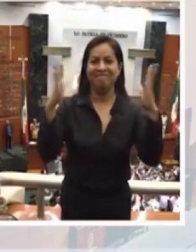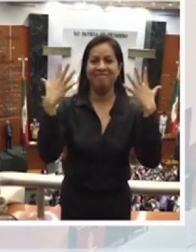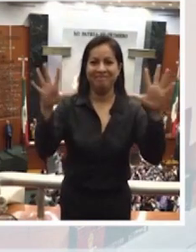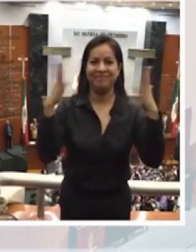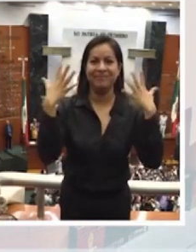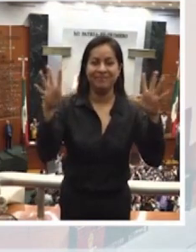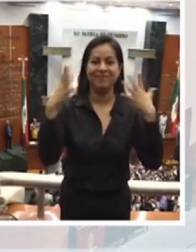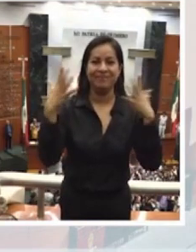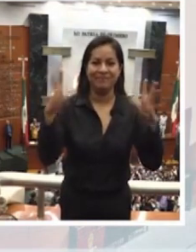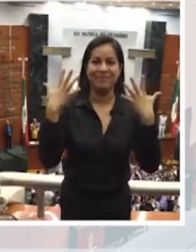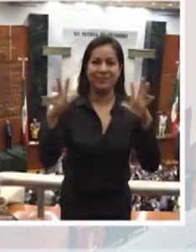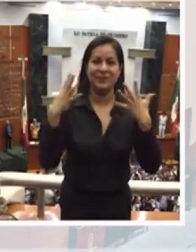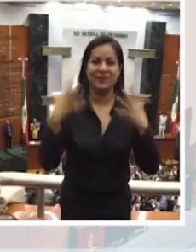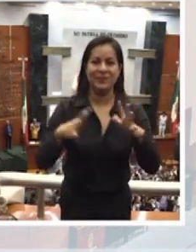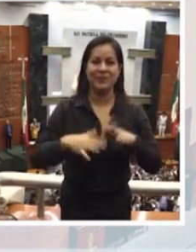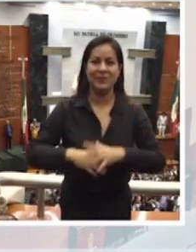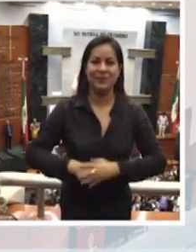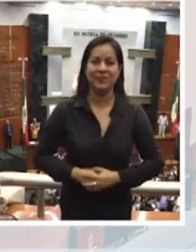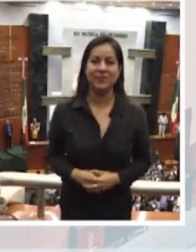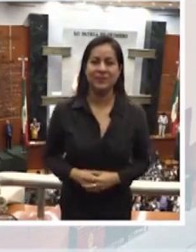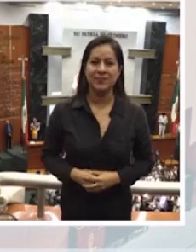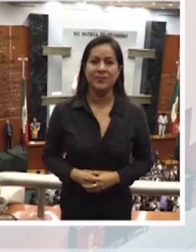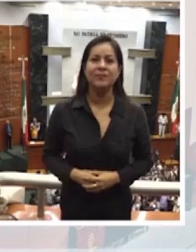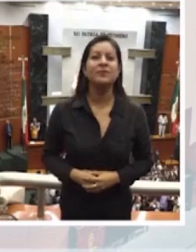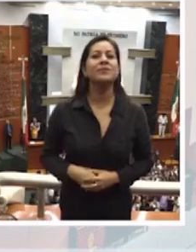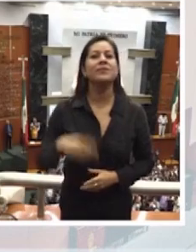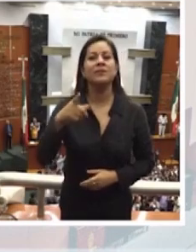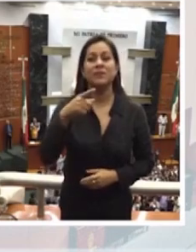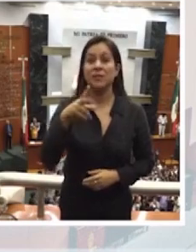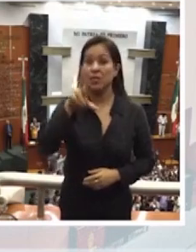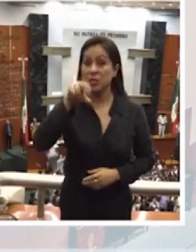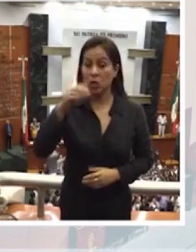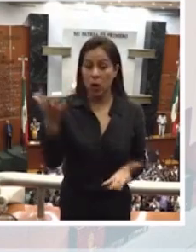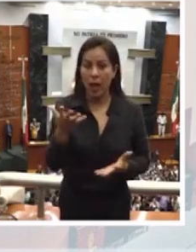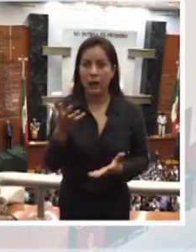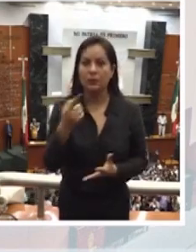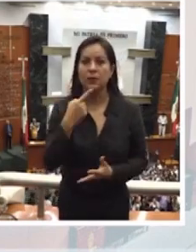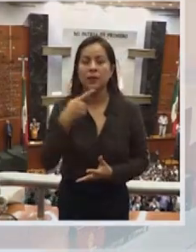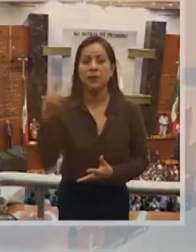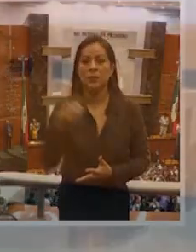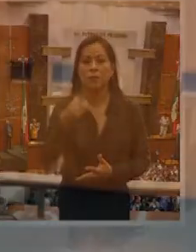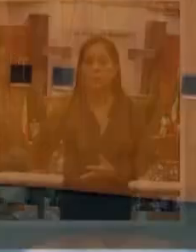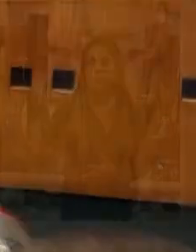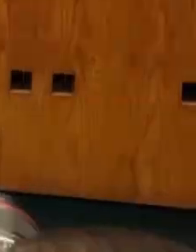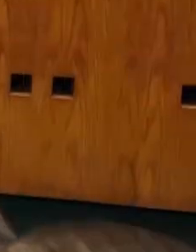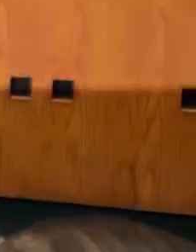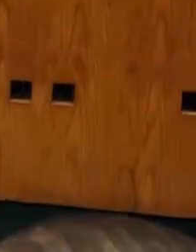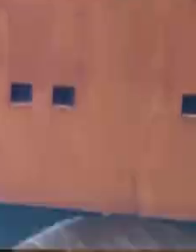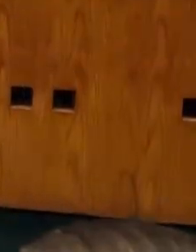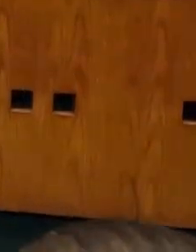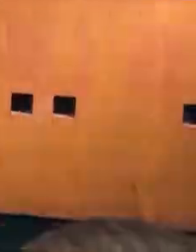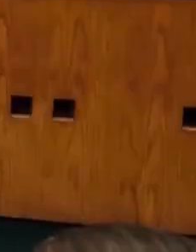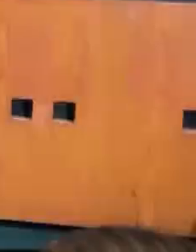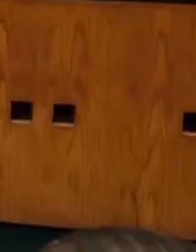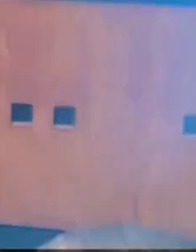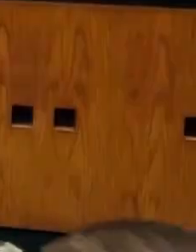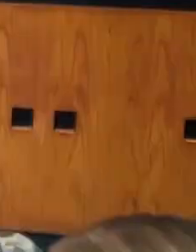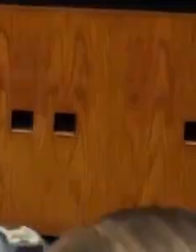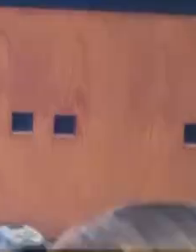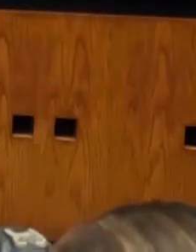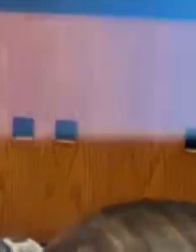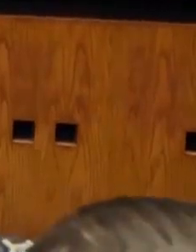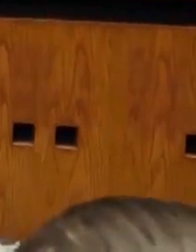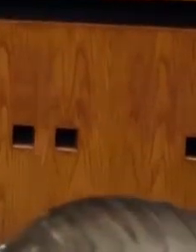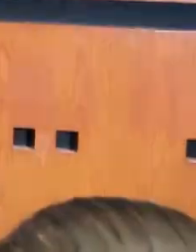Si así no lo hiciere, que el municipio de Chilpancingo de los Bravos Guerrero se lo demande. Presenciaron este acto de protesta de